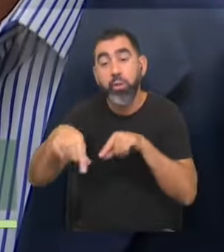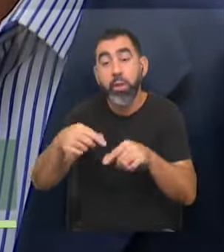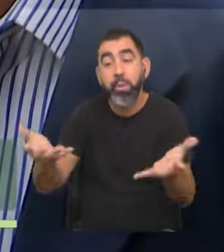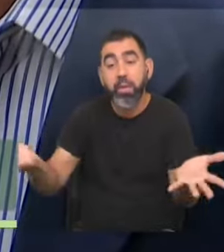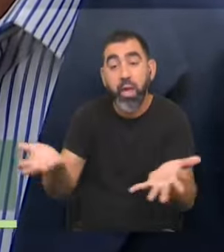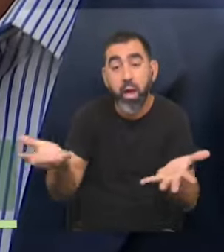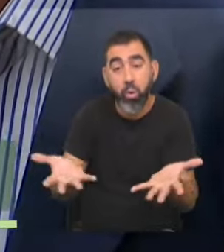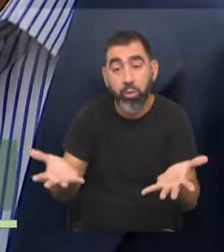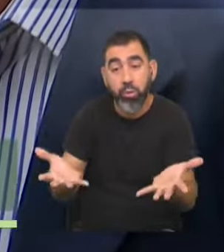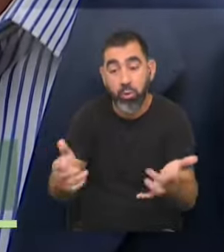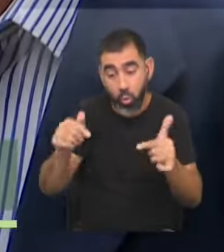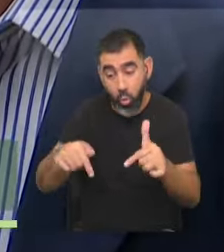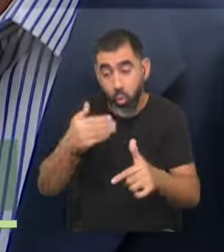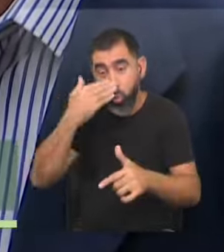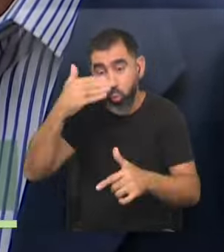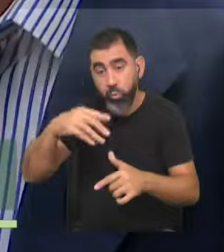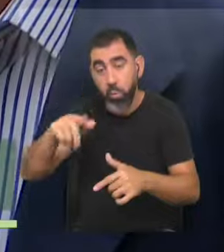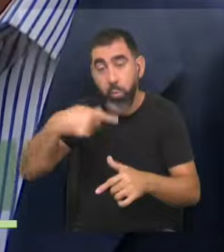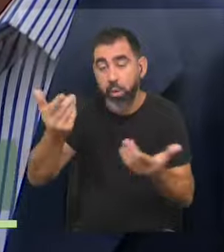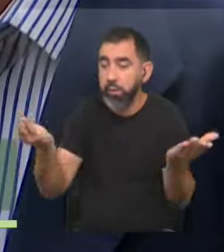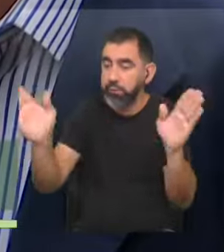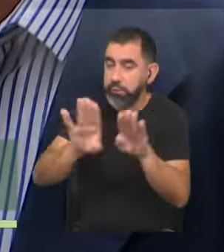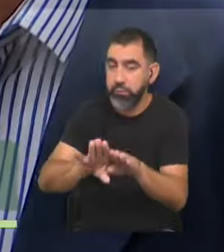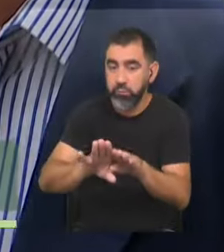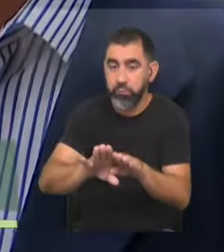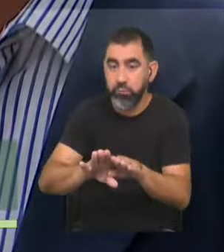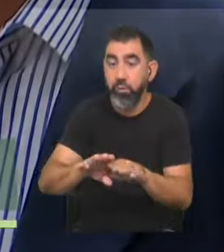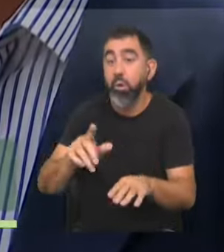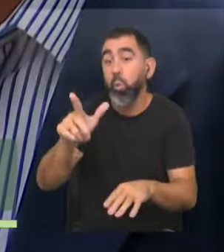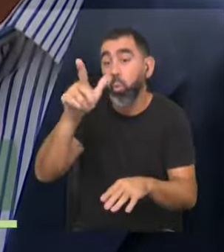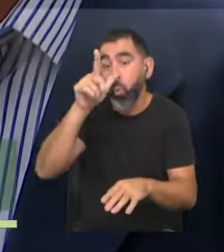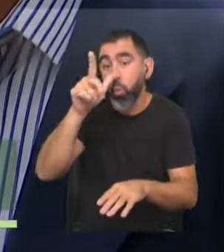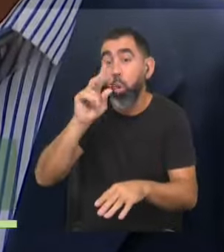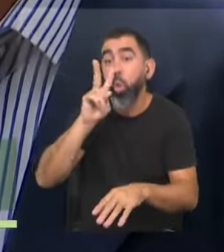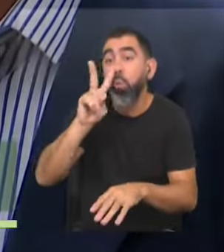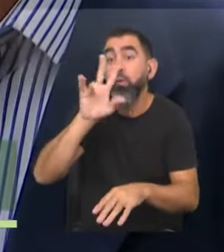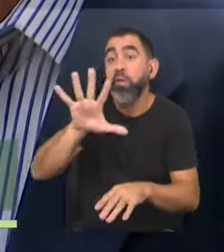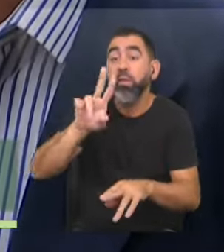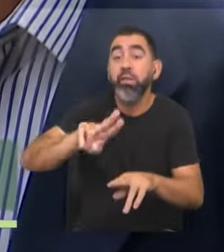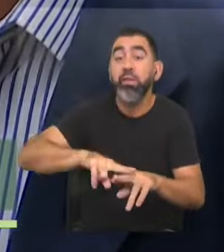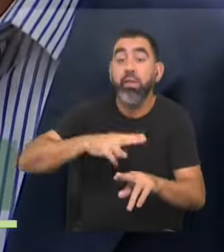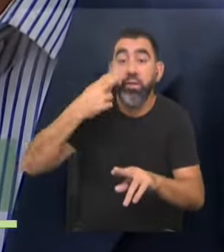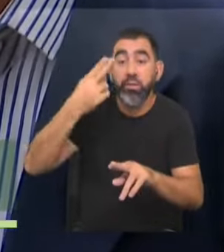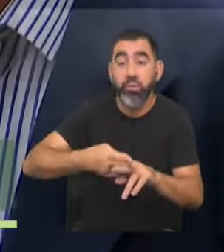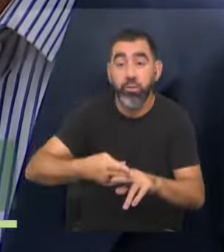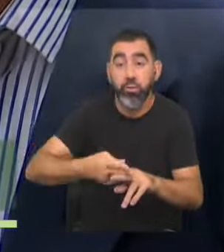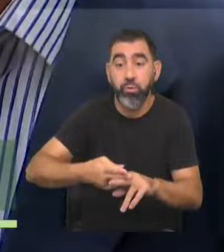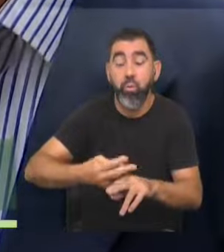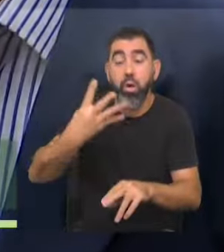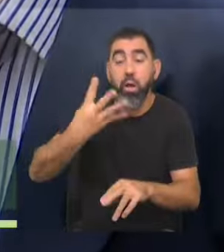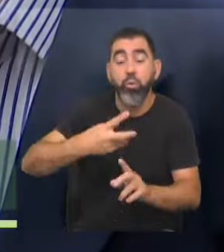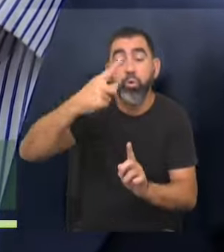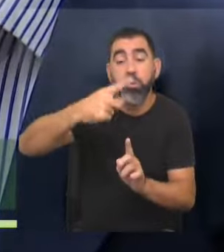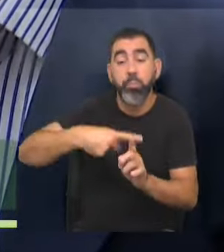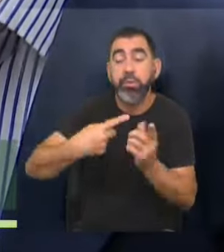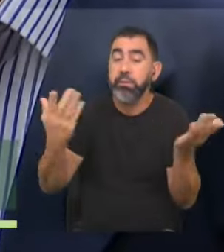porque si no lo hacen hasta hoy este ya mañana está cerrado el registro y recién Abre en julio del año 25 o sea que va a ser 14 meses que va a estar cerrado